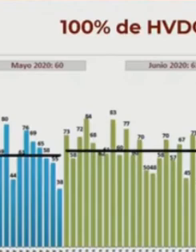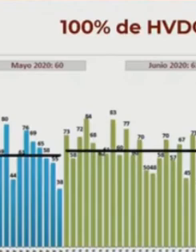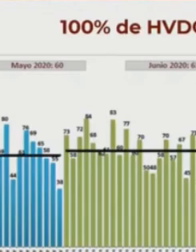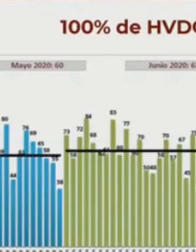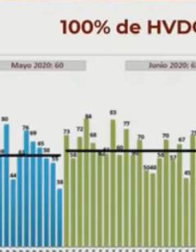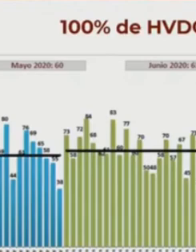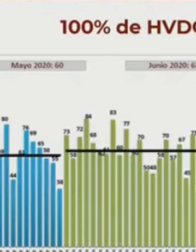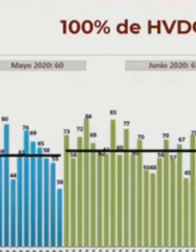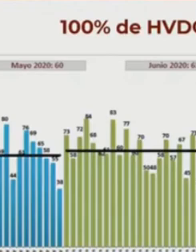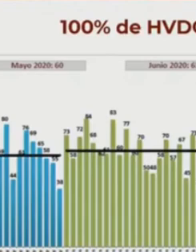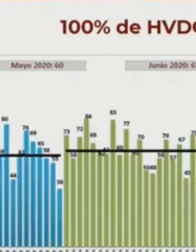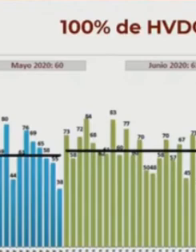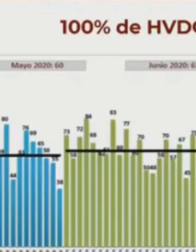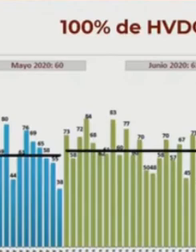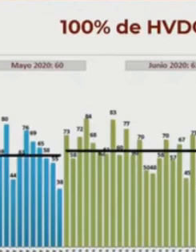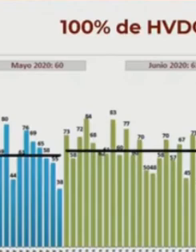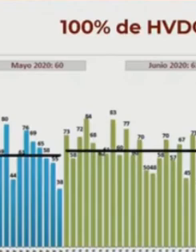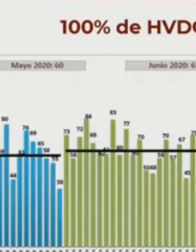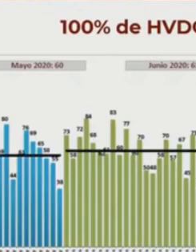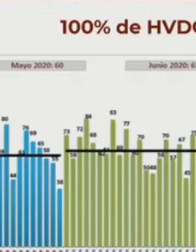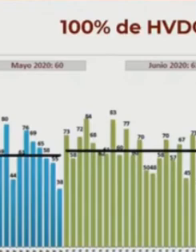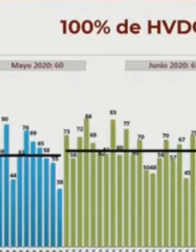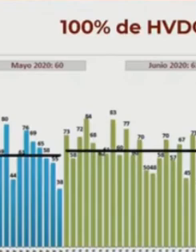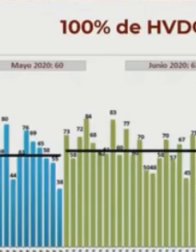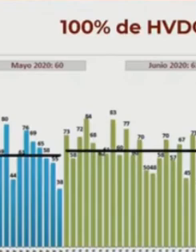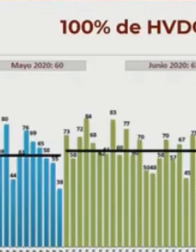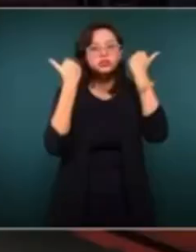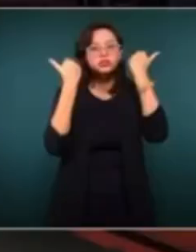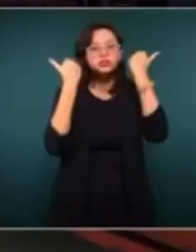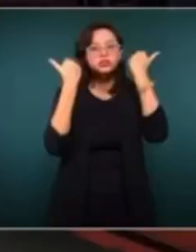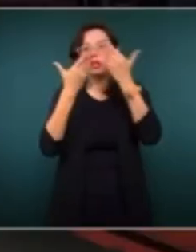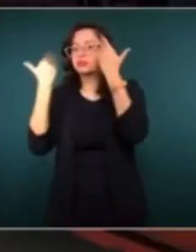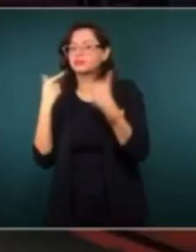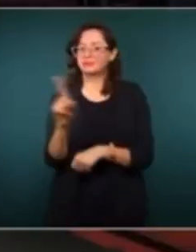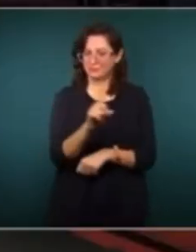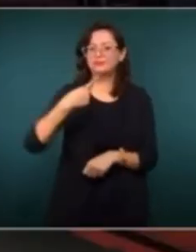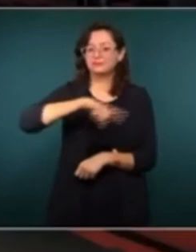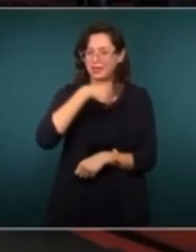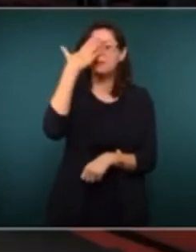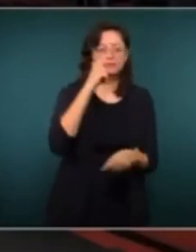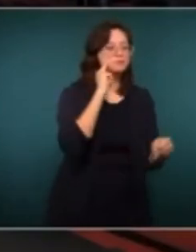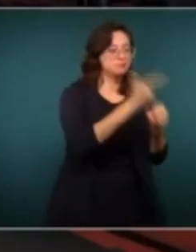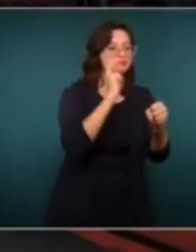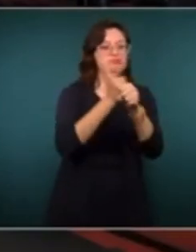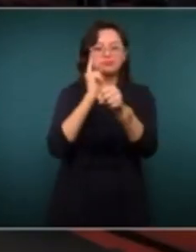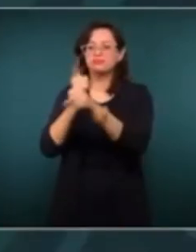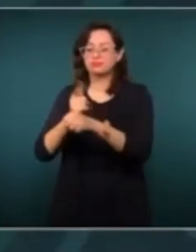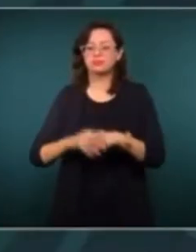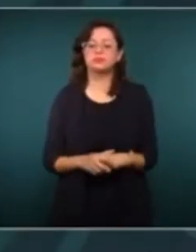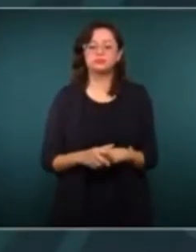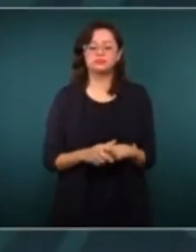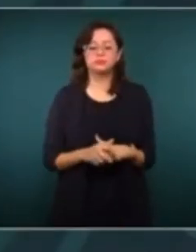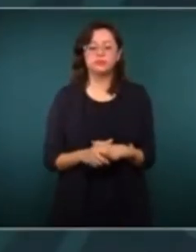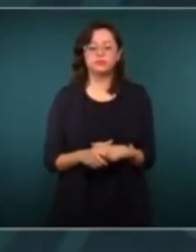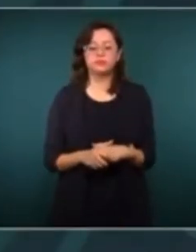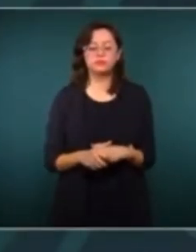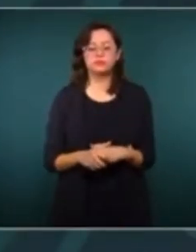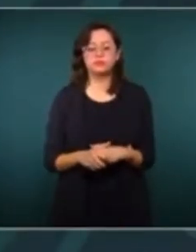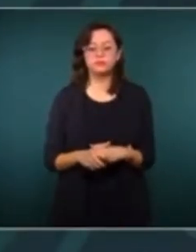garrotazos, ¿no? A lo tonto, a la víspera. Es que sí sabemos. Y que lo más